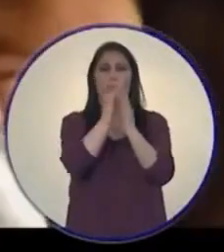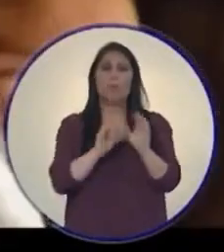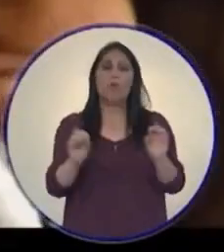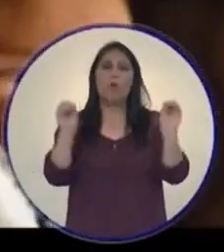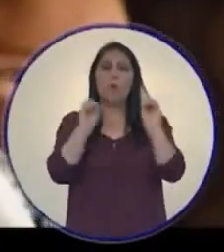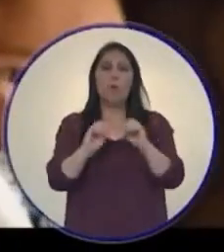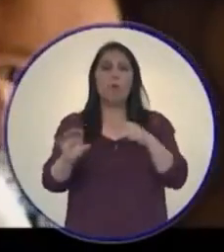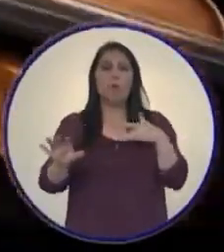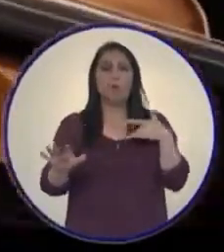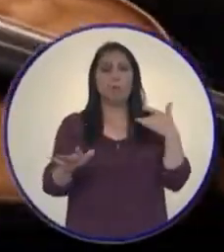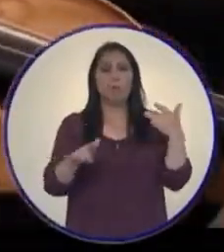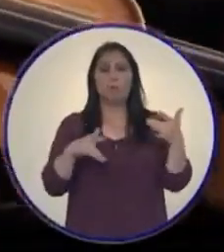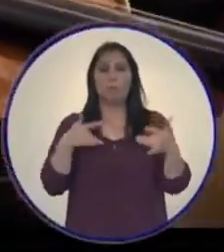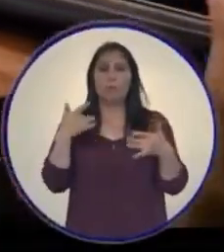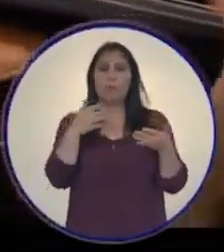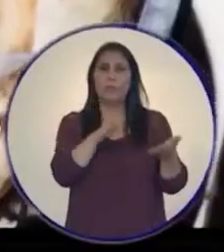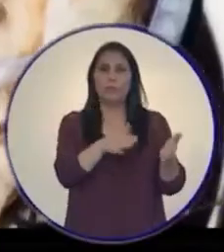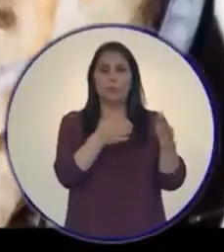vi